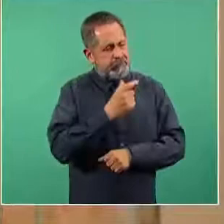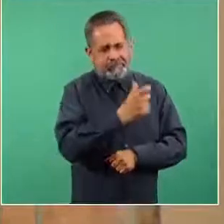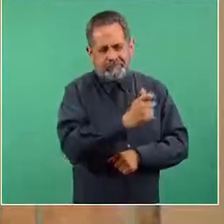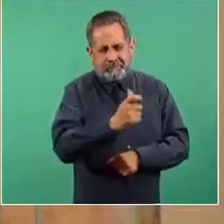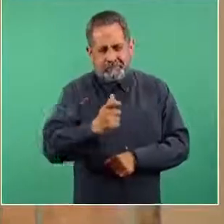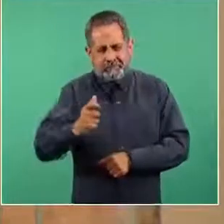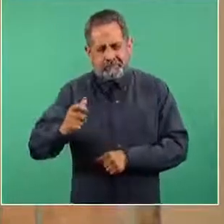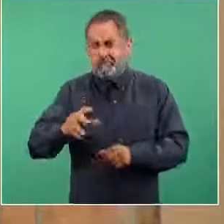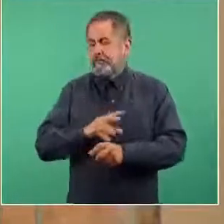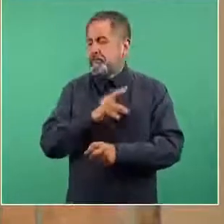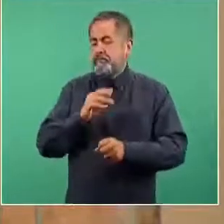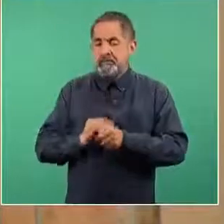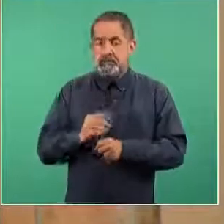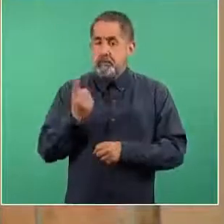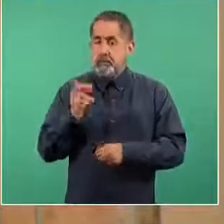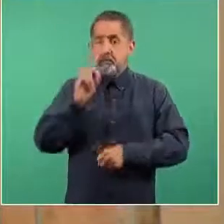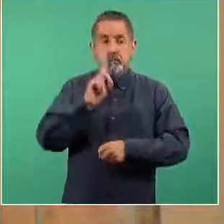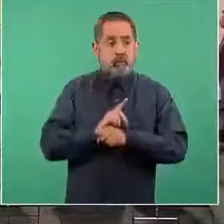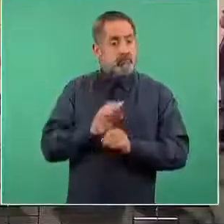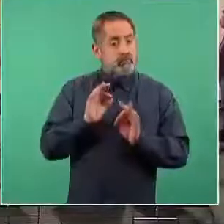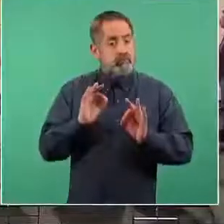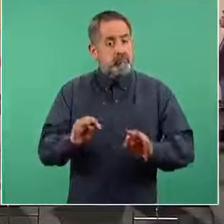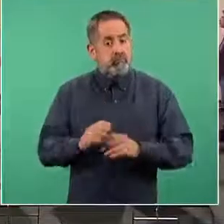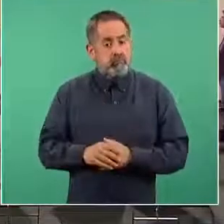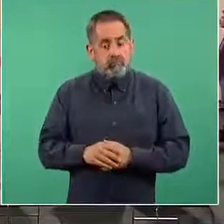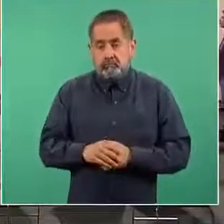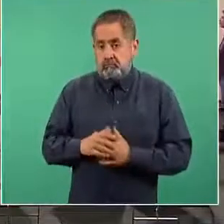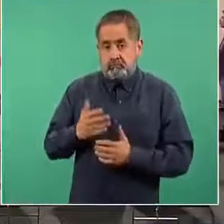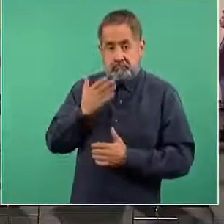este histórico para un día en lo que vamos